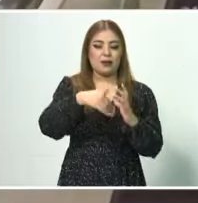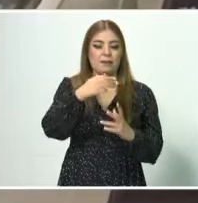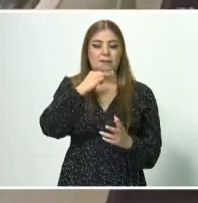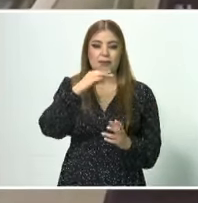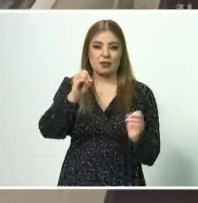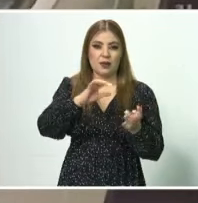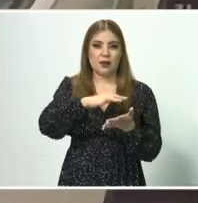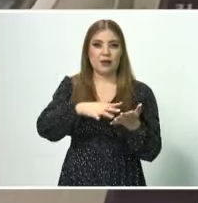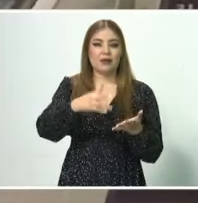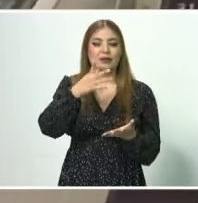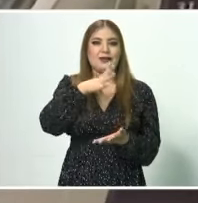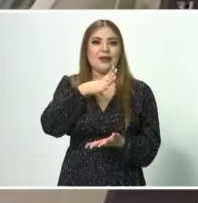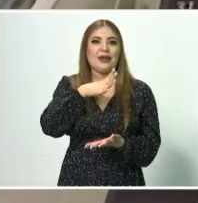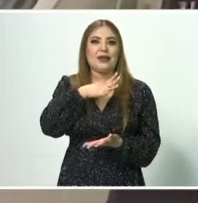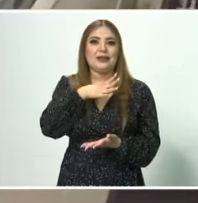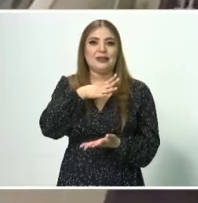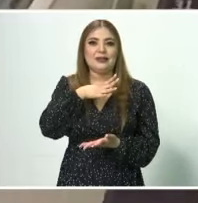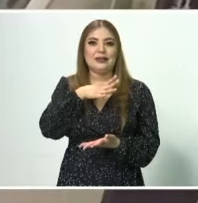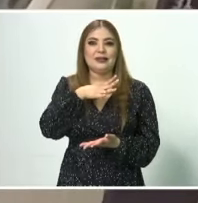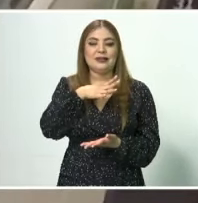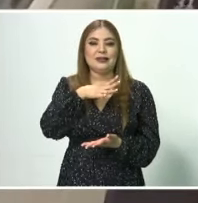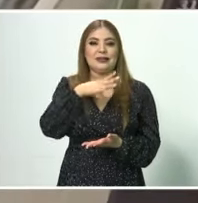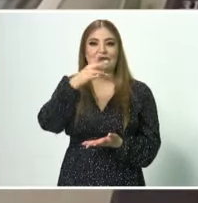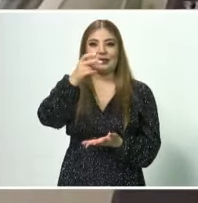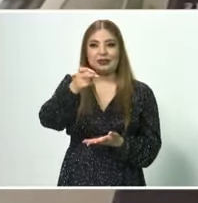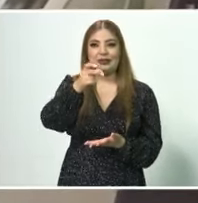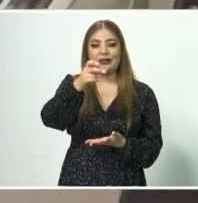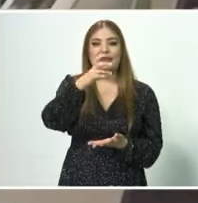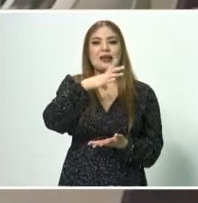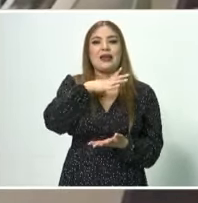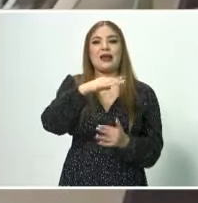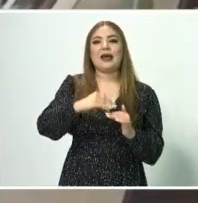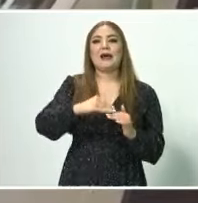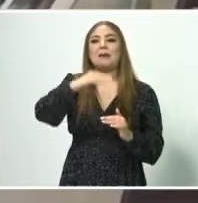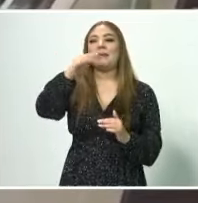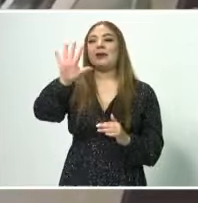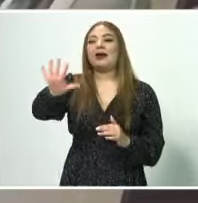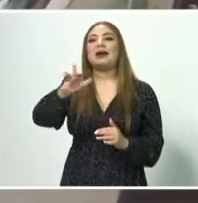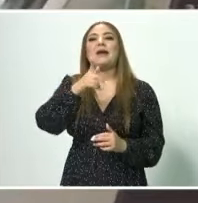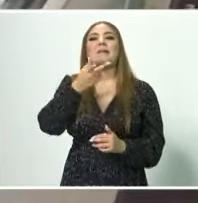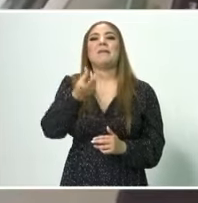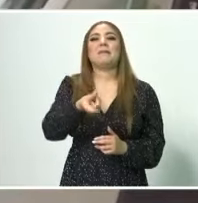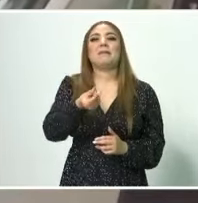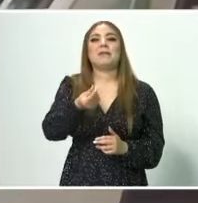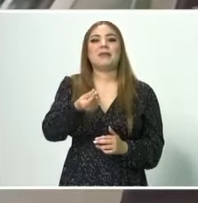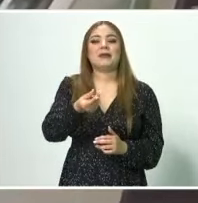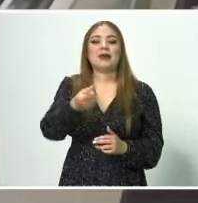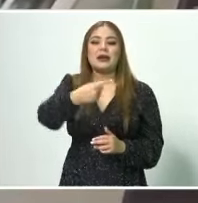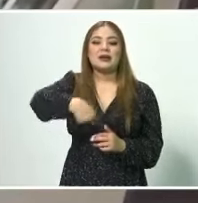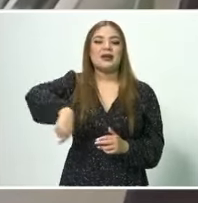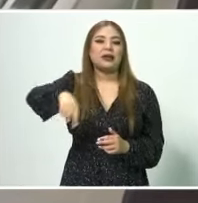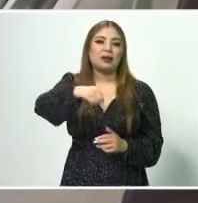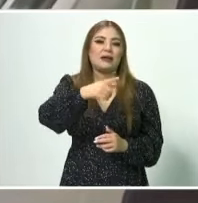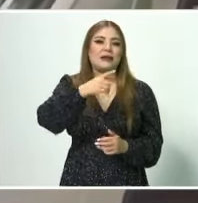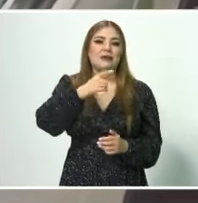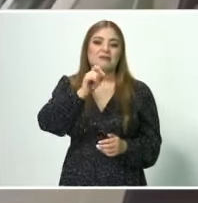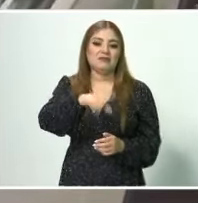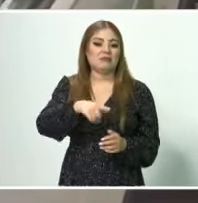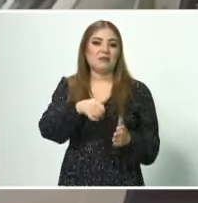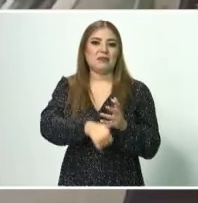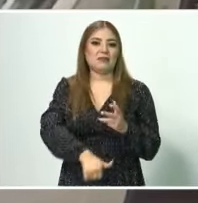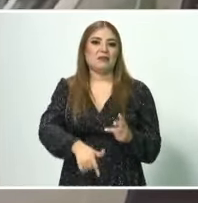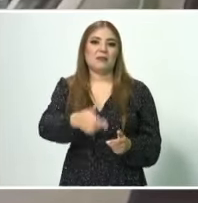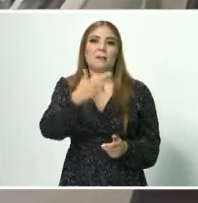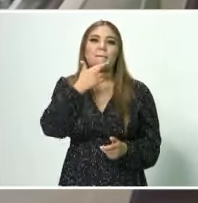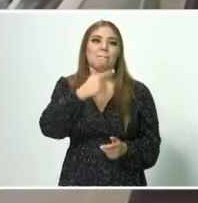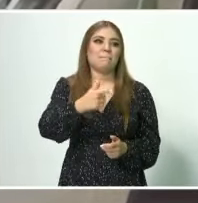pero dice hay más Eh eses fecales digámoslo así de los perros en la calle no se aguantó y ni modo más vale perder un